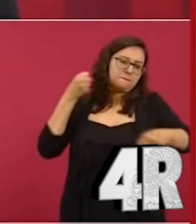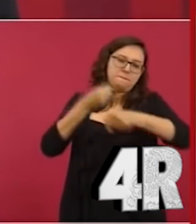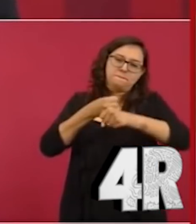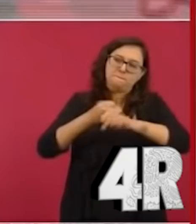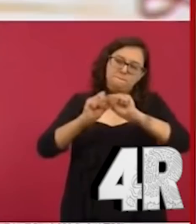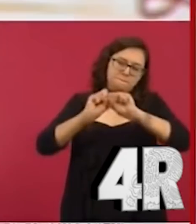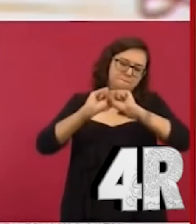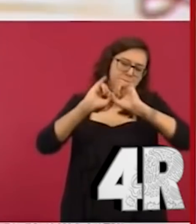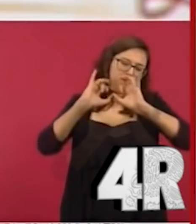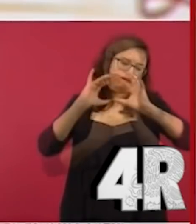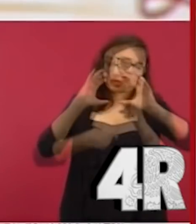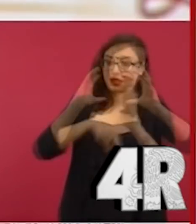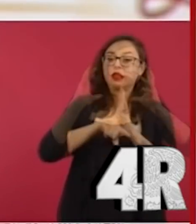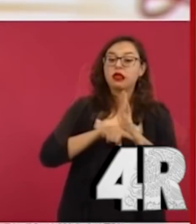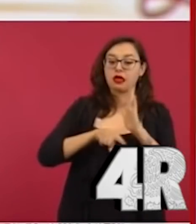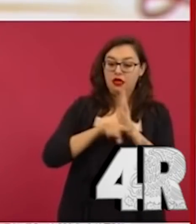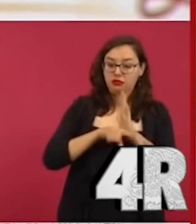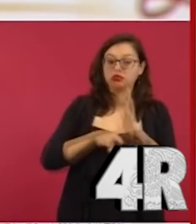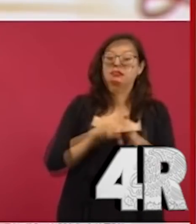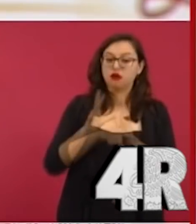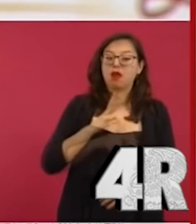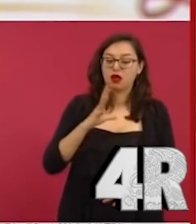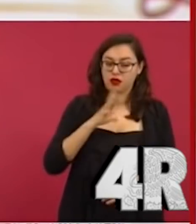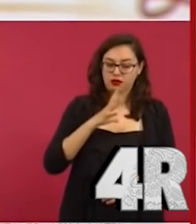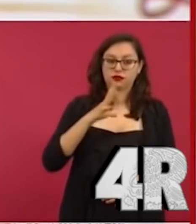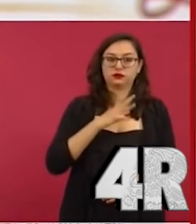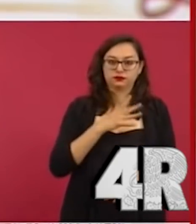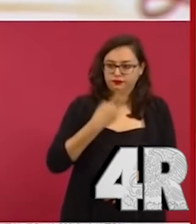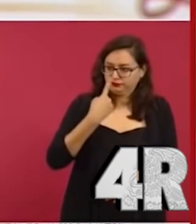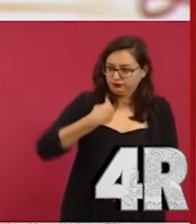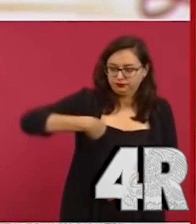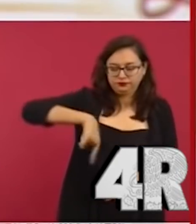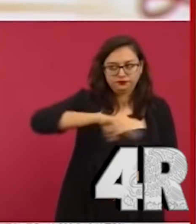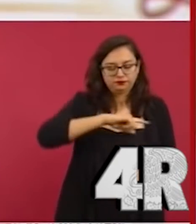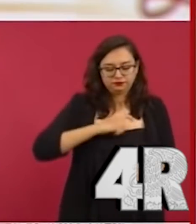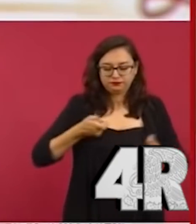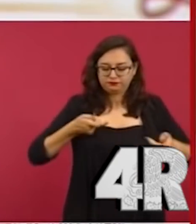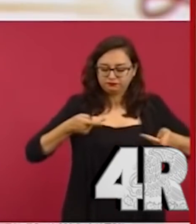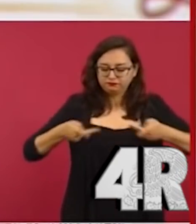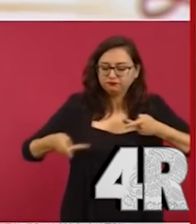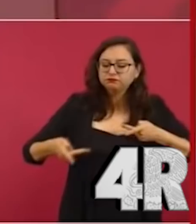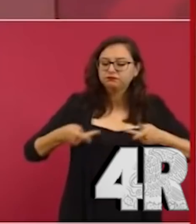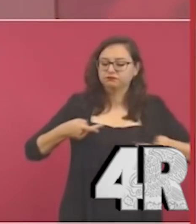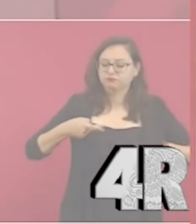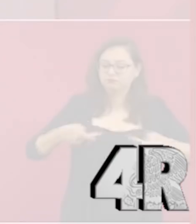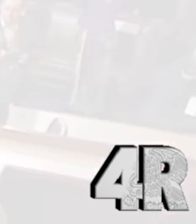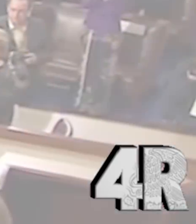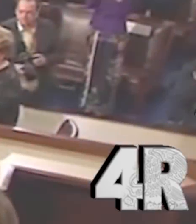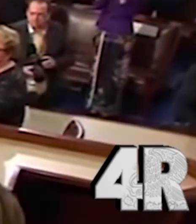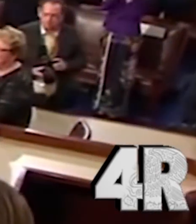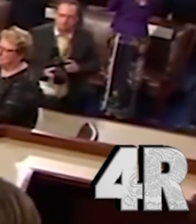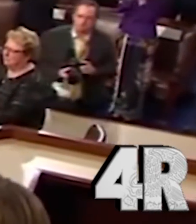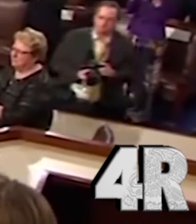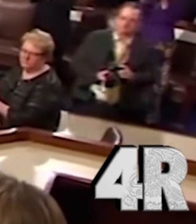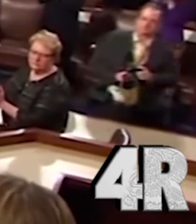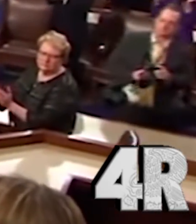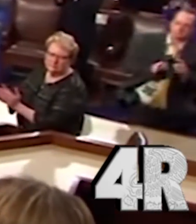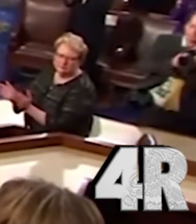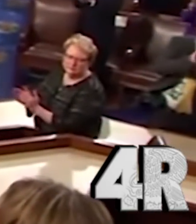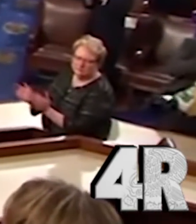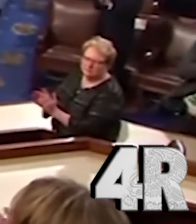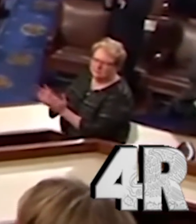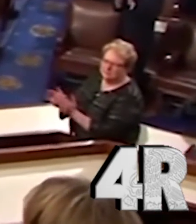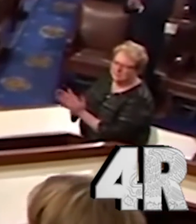esta confrontación y estamos defendiendo nuestra economía y protegiéndonos. Y pues sí, ciudadanos,